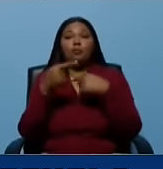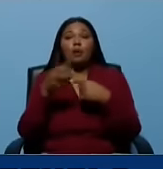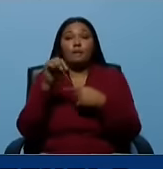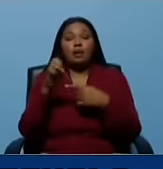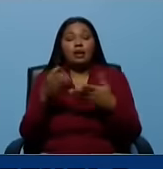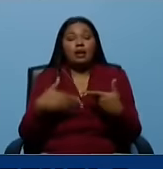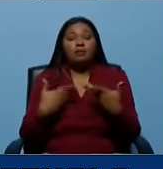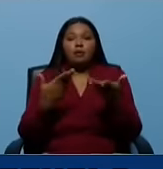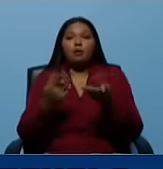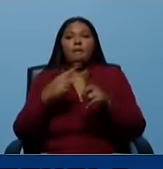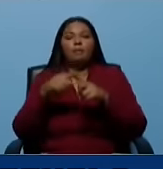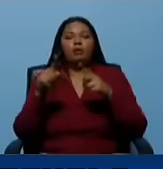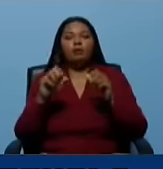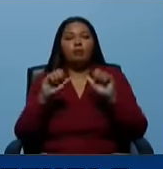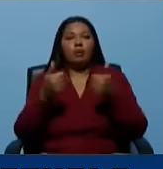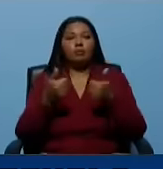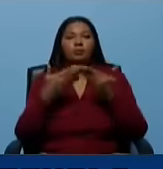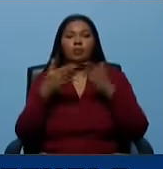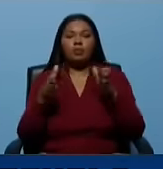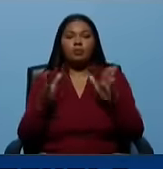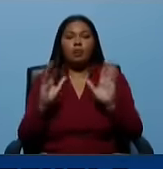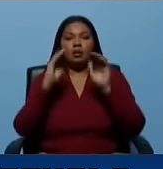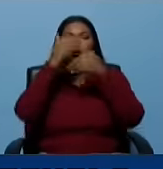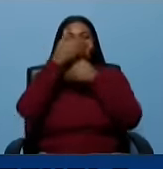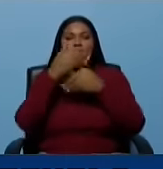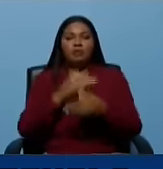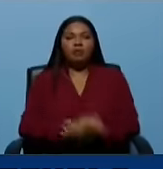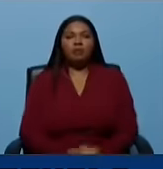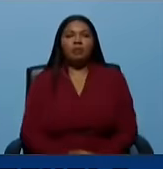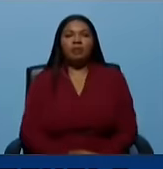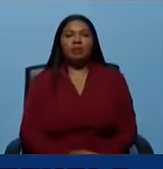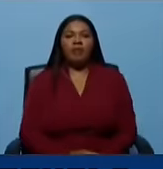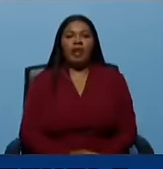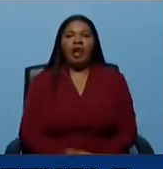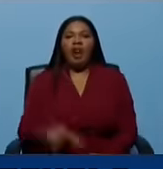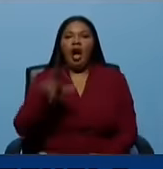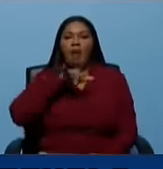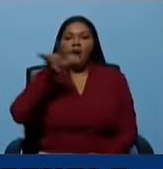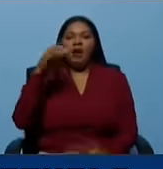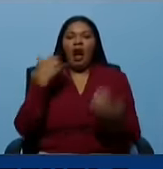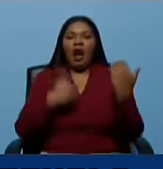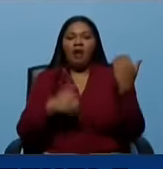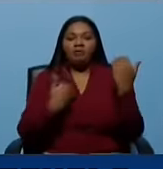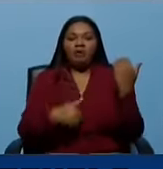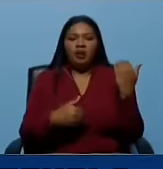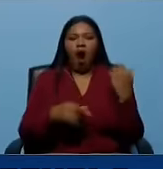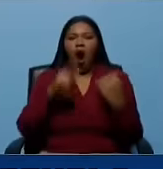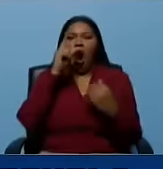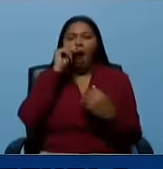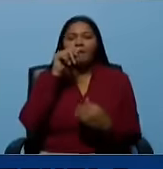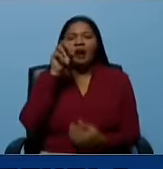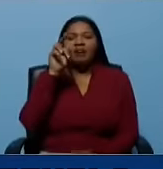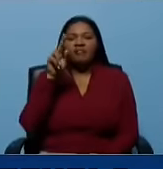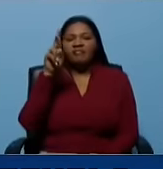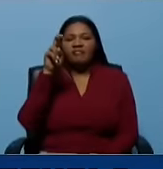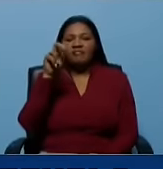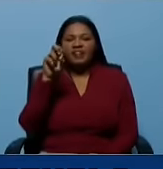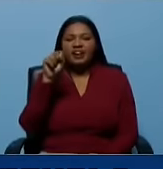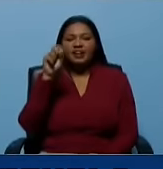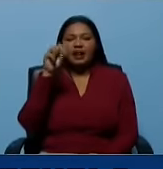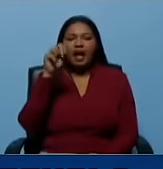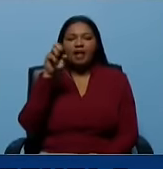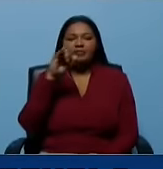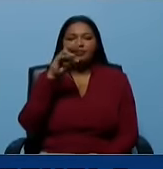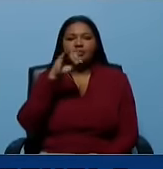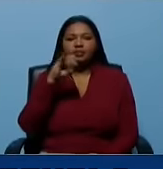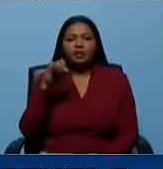otra cosa pero inicialmente el que permitió el secuestro en el del avión en Argentina fue señor Fernández Ahora por qué justamente podemos decir que